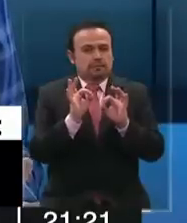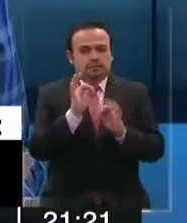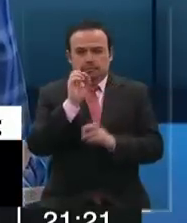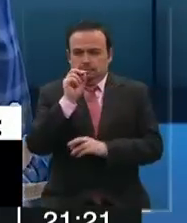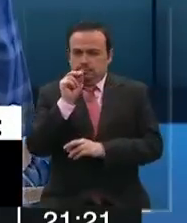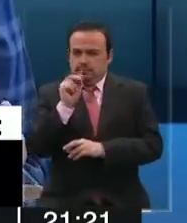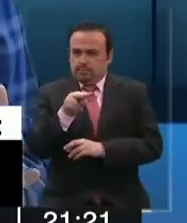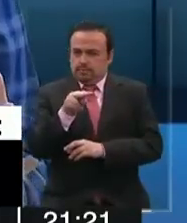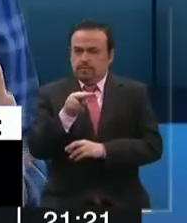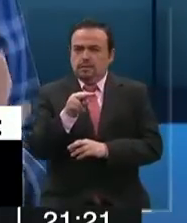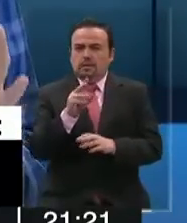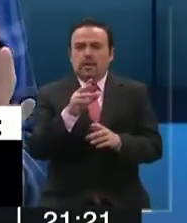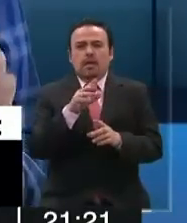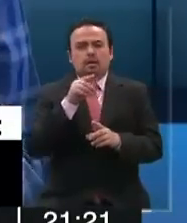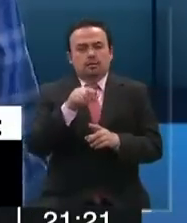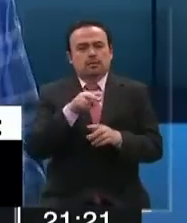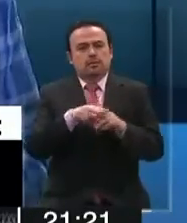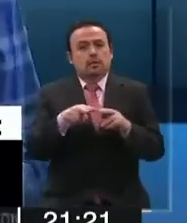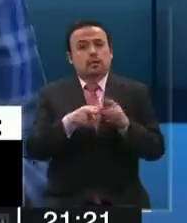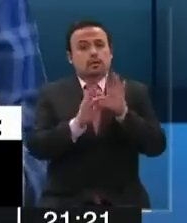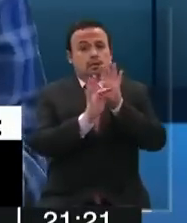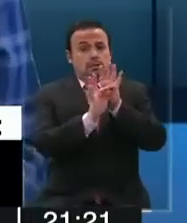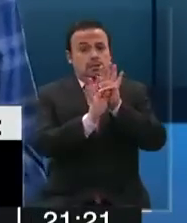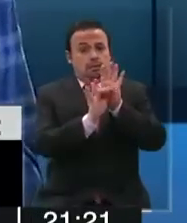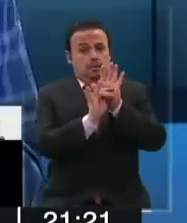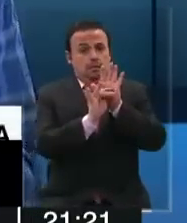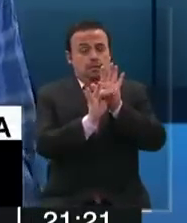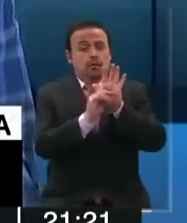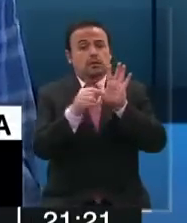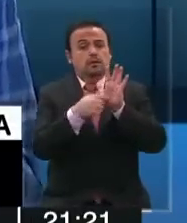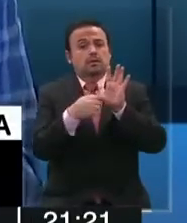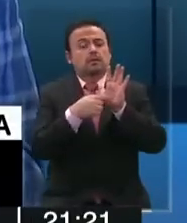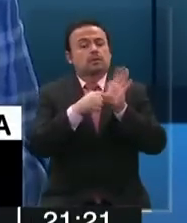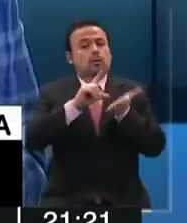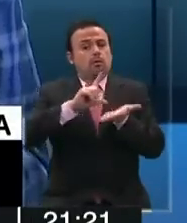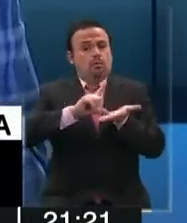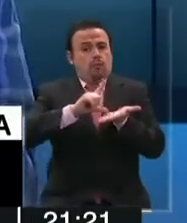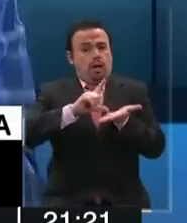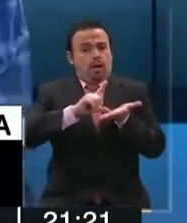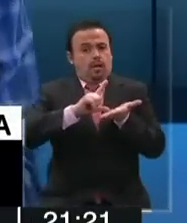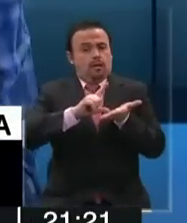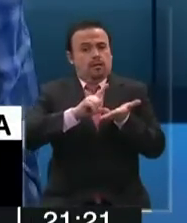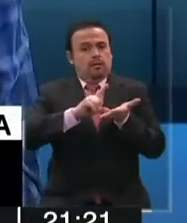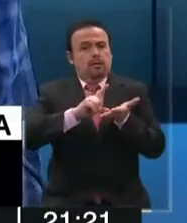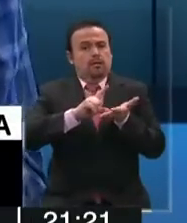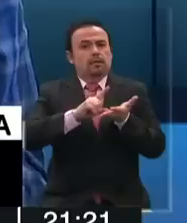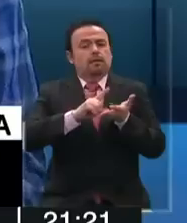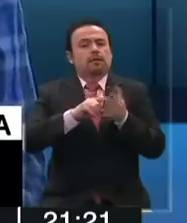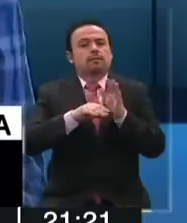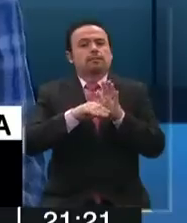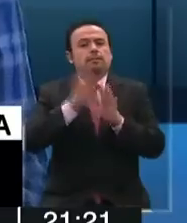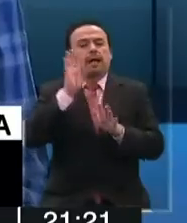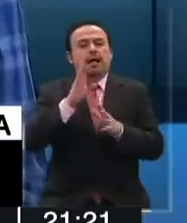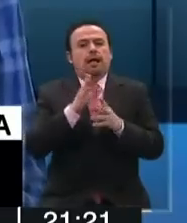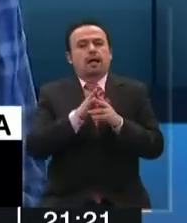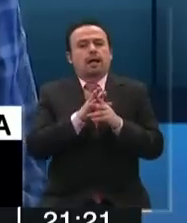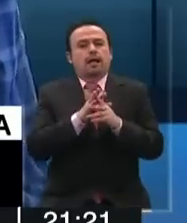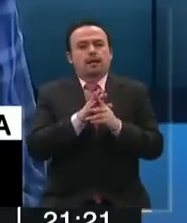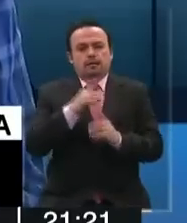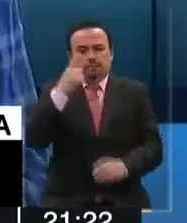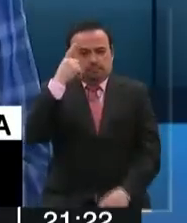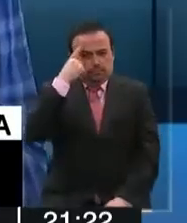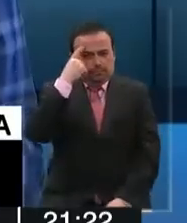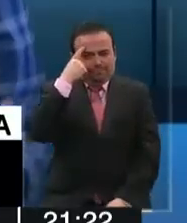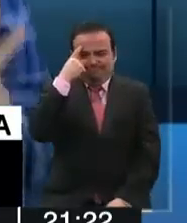de que Twitter es un espacio más viseral que